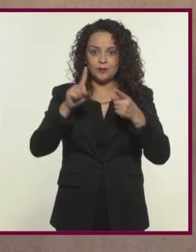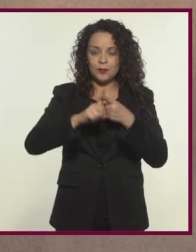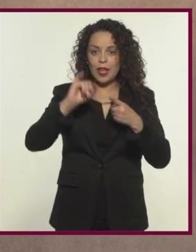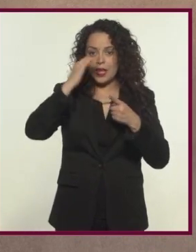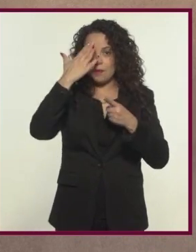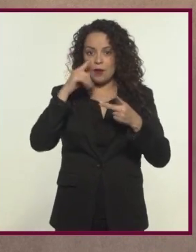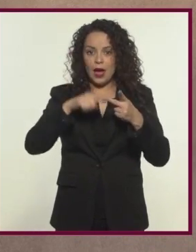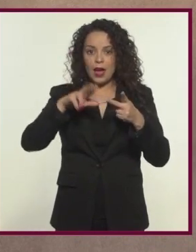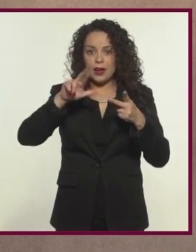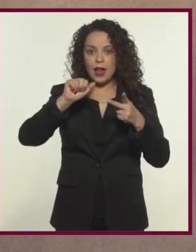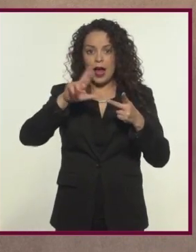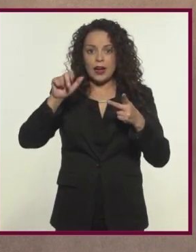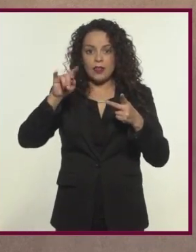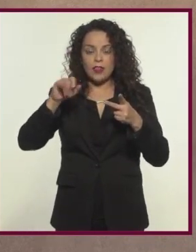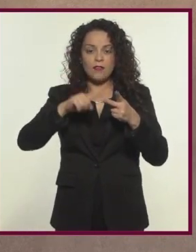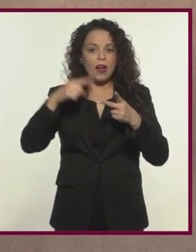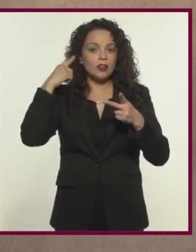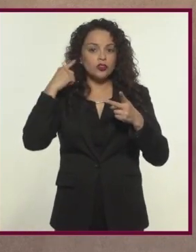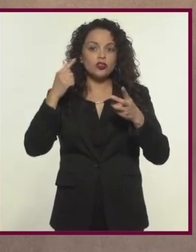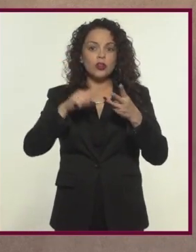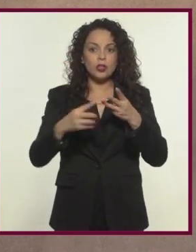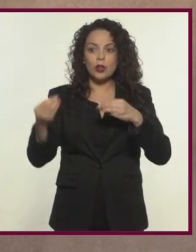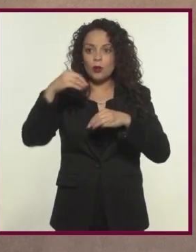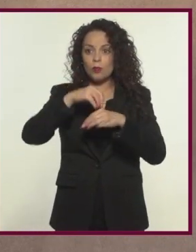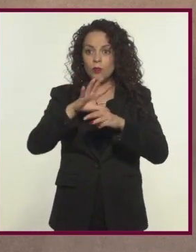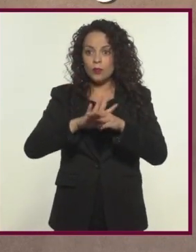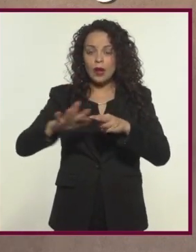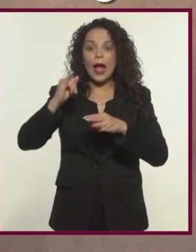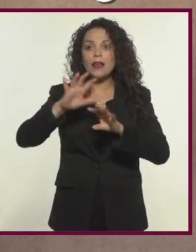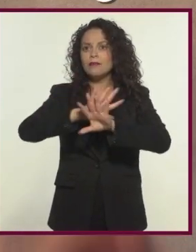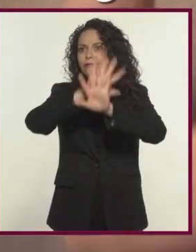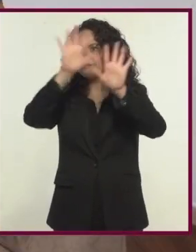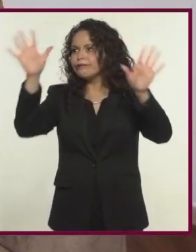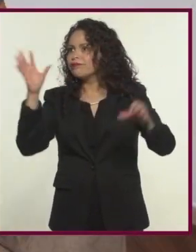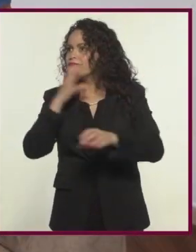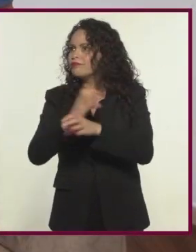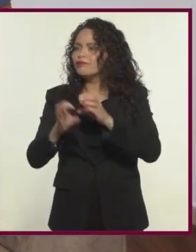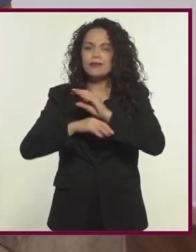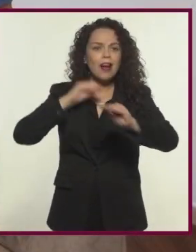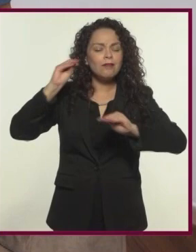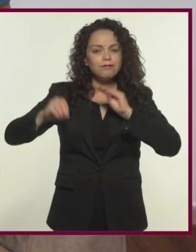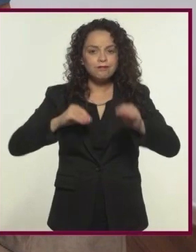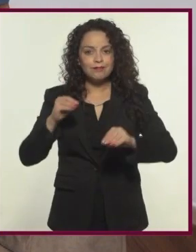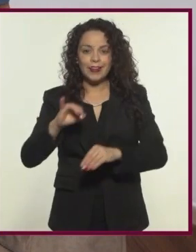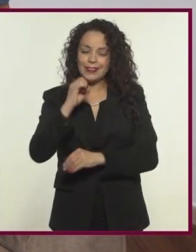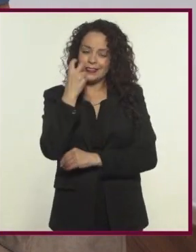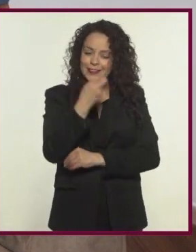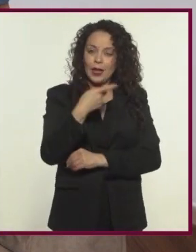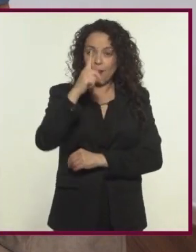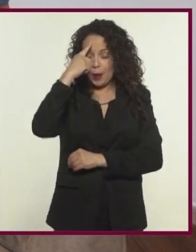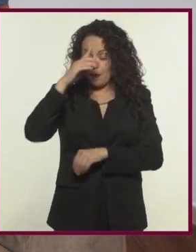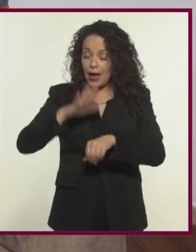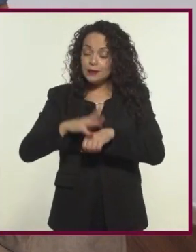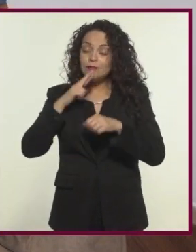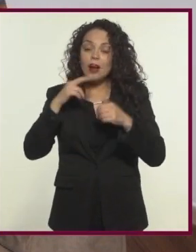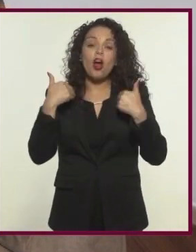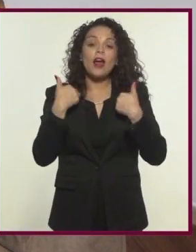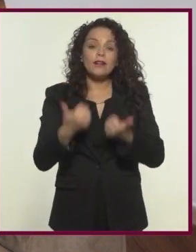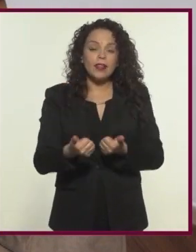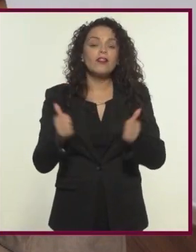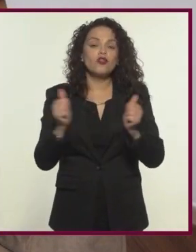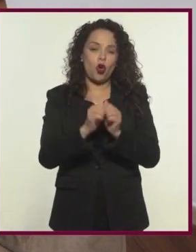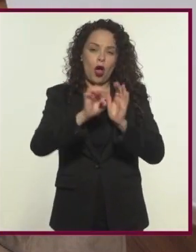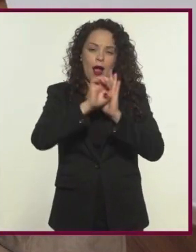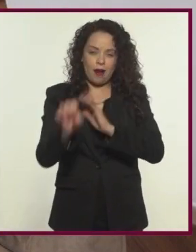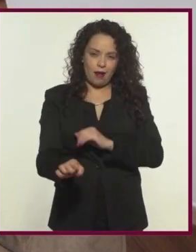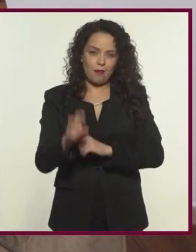son la imagen, narrativa, sonido, puesta en escena y montaje. Eso. Pero para entender mejor qué es cada uno, vamos a